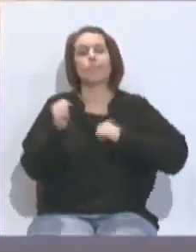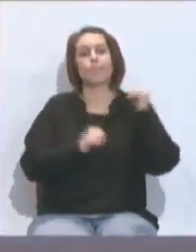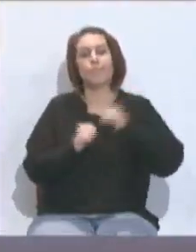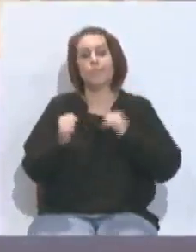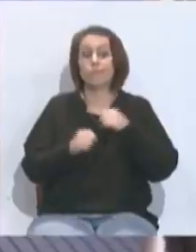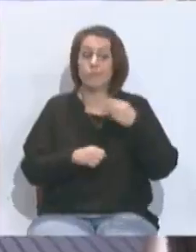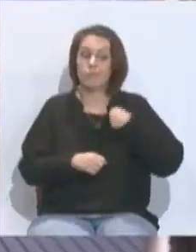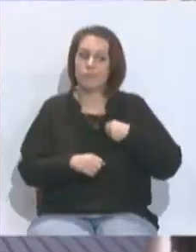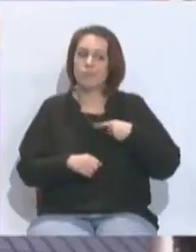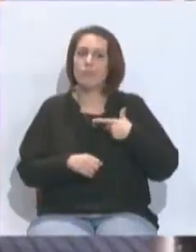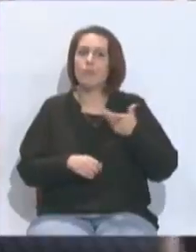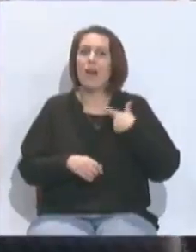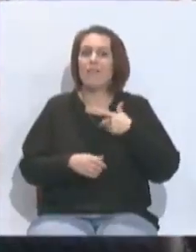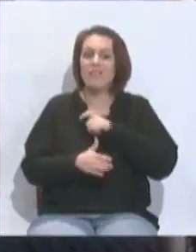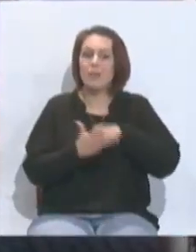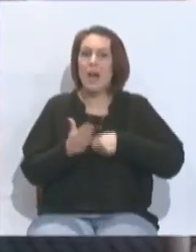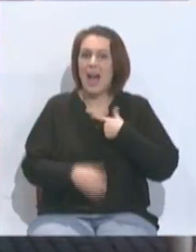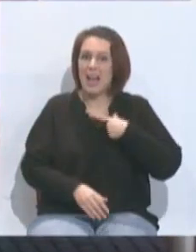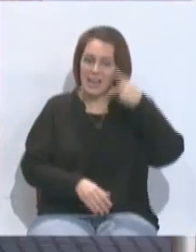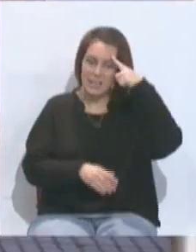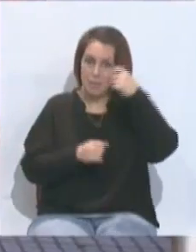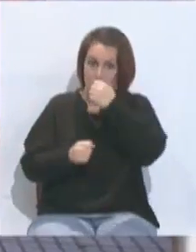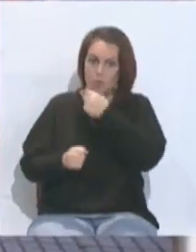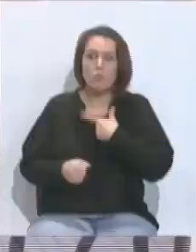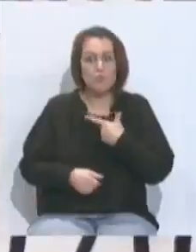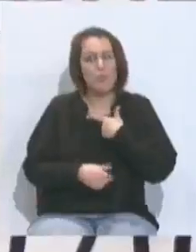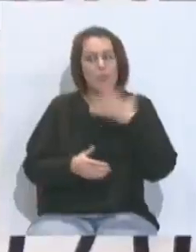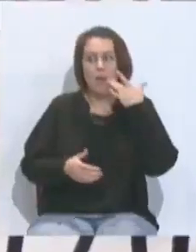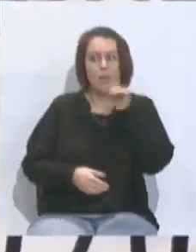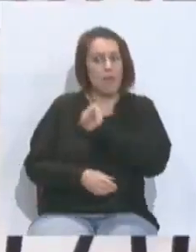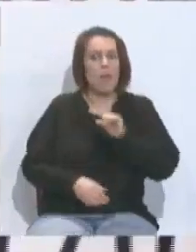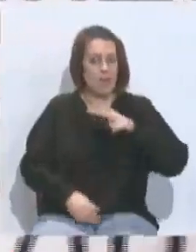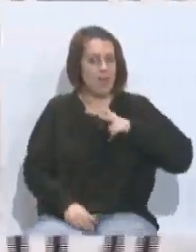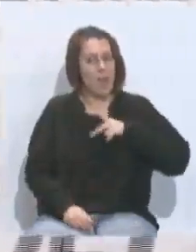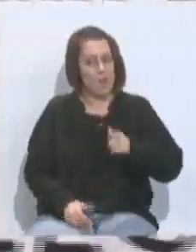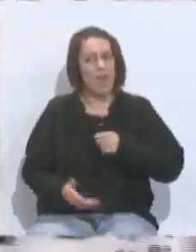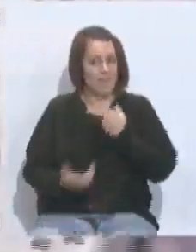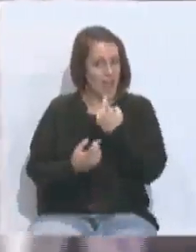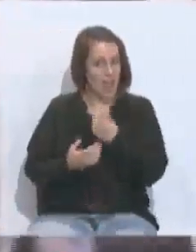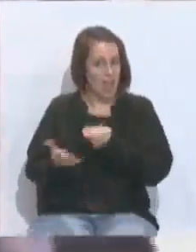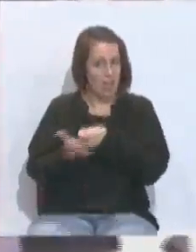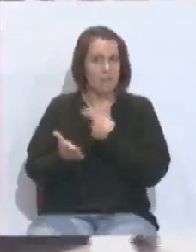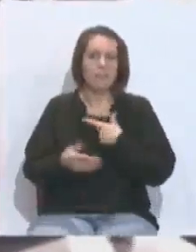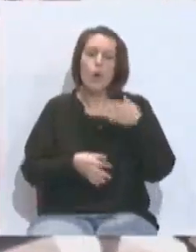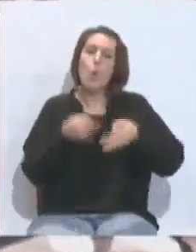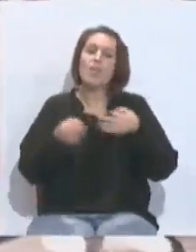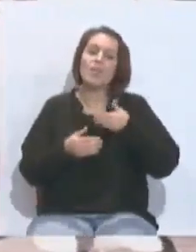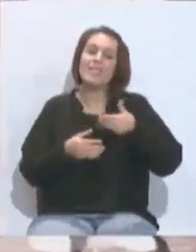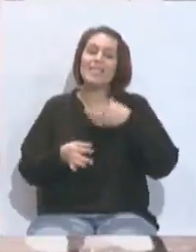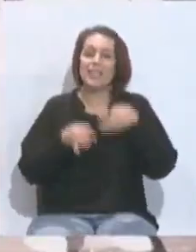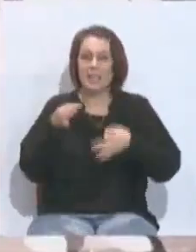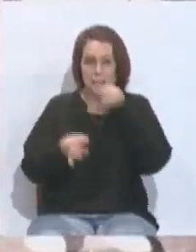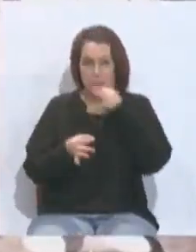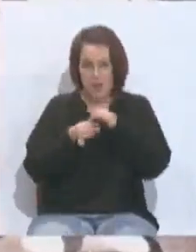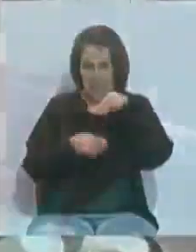de acreedores la firma Expertus, que aún debe dinero a las limpiadoras. El juicio por esta demanda se celebrará en septiembre de este año.